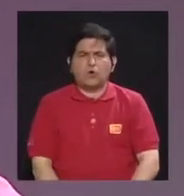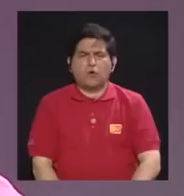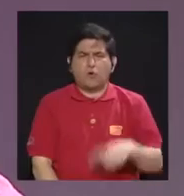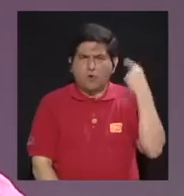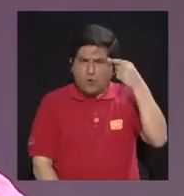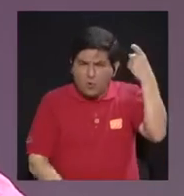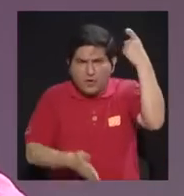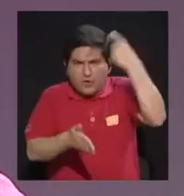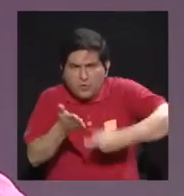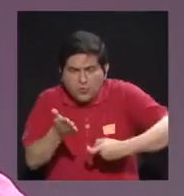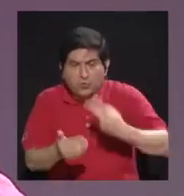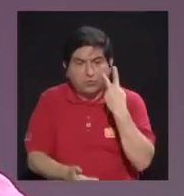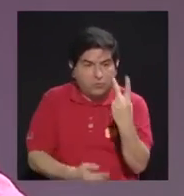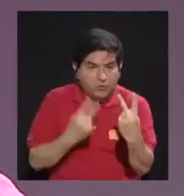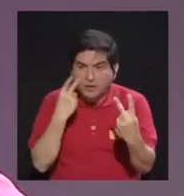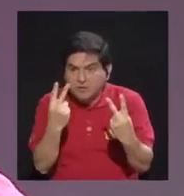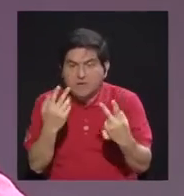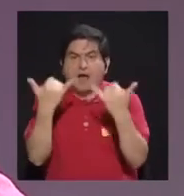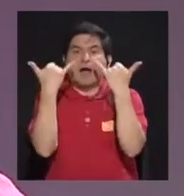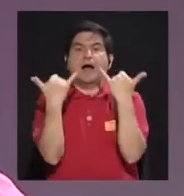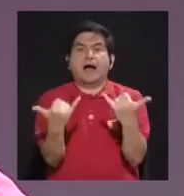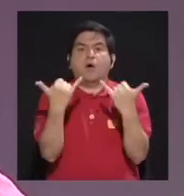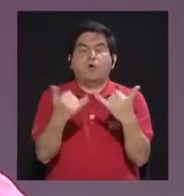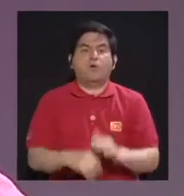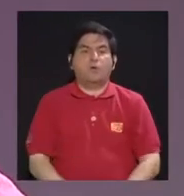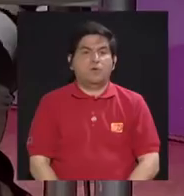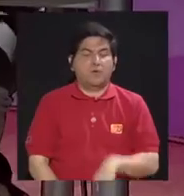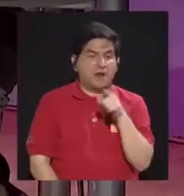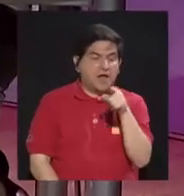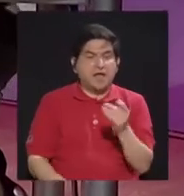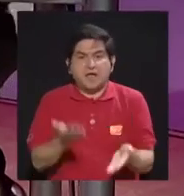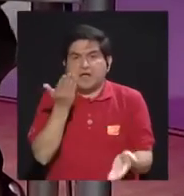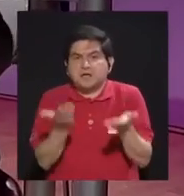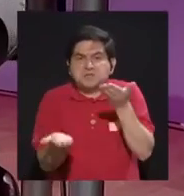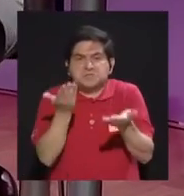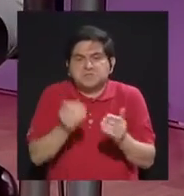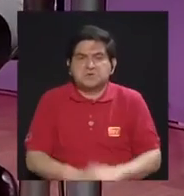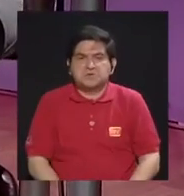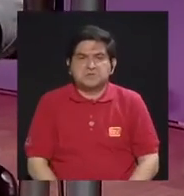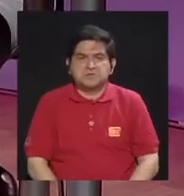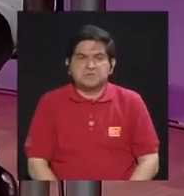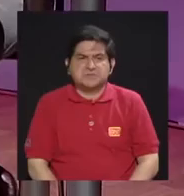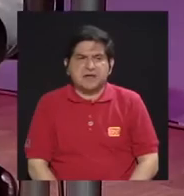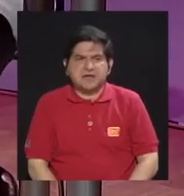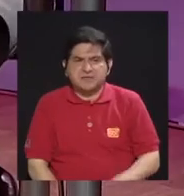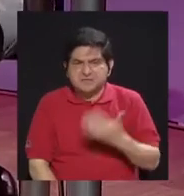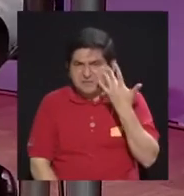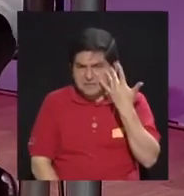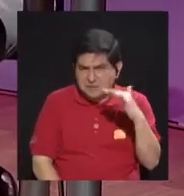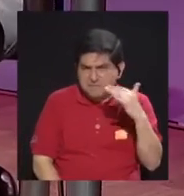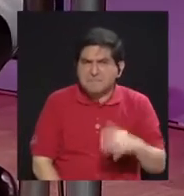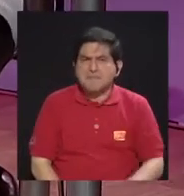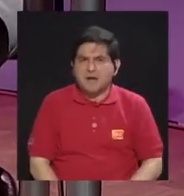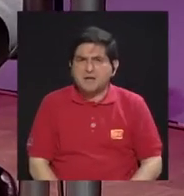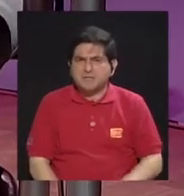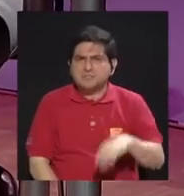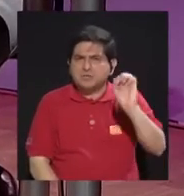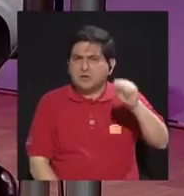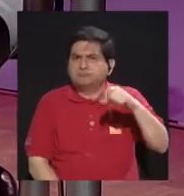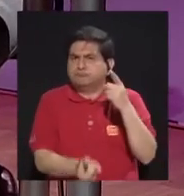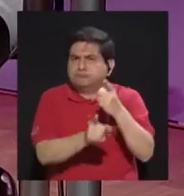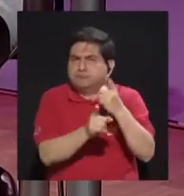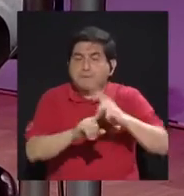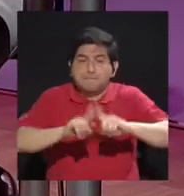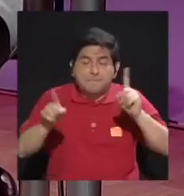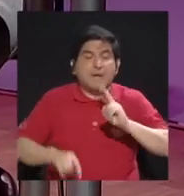que vemos, efectivamente ahora esas palabras pueden sonar más fuertes. Sin embargo,